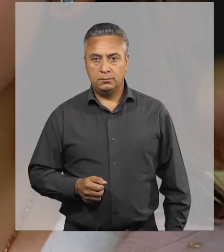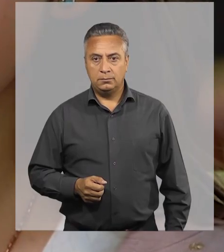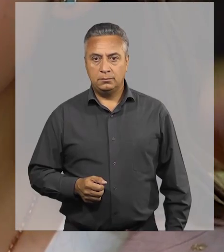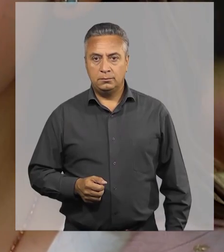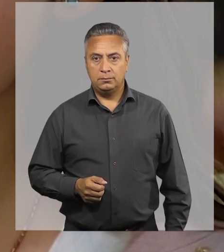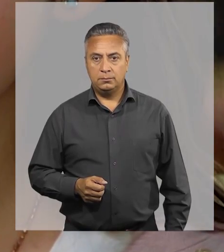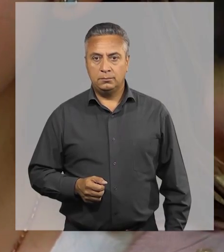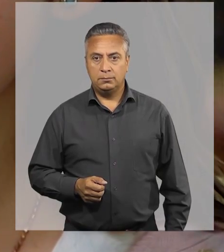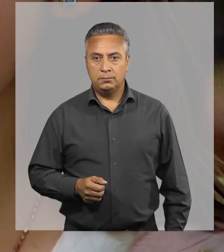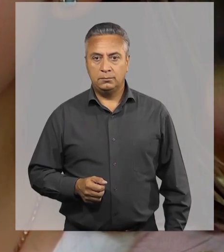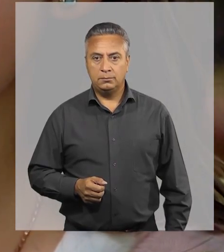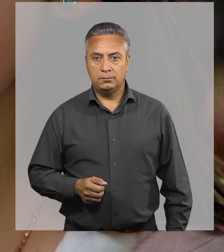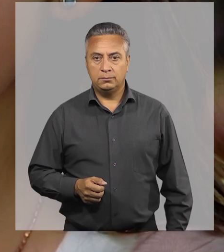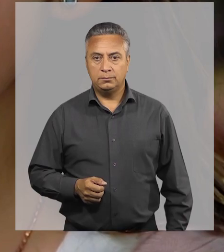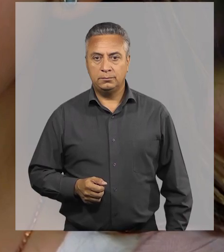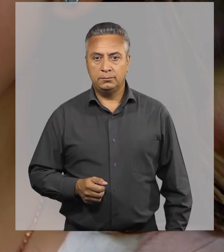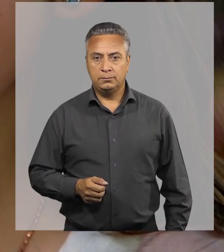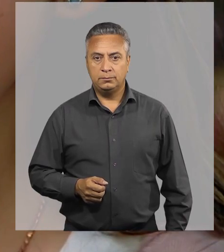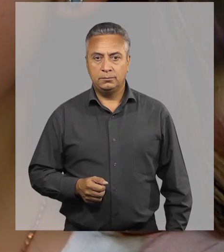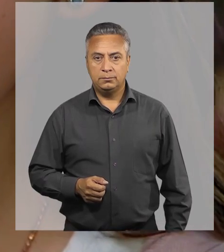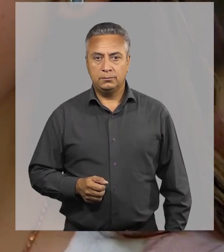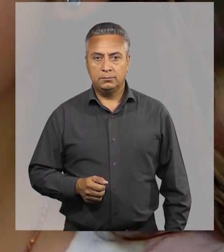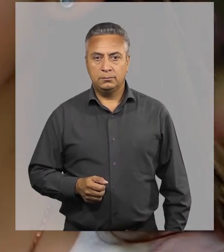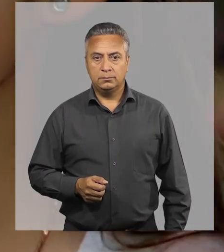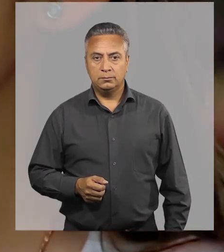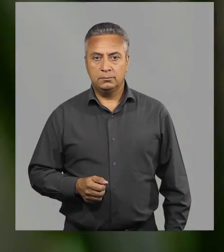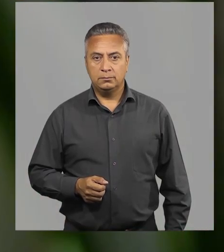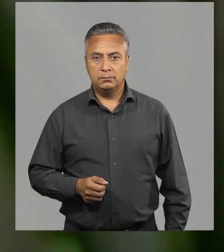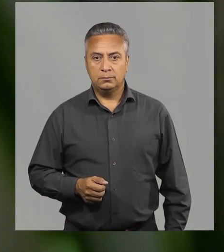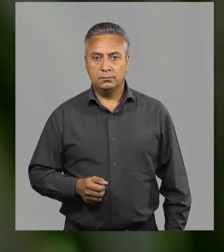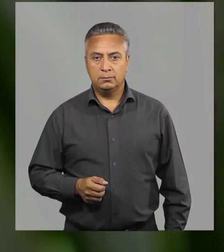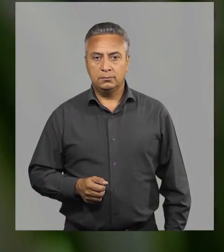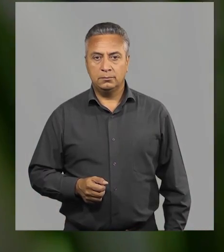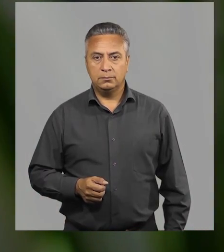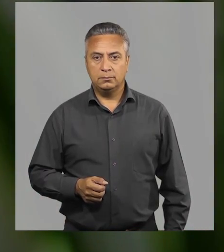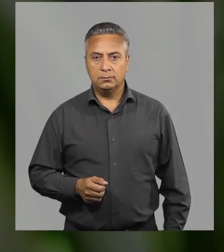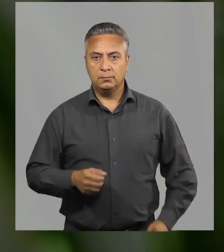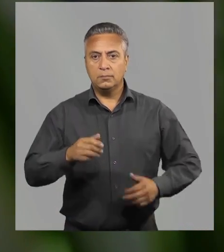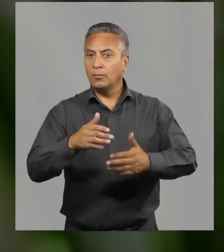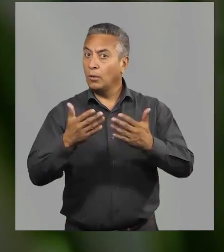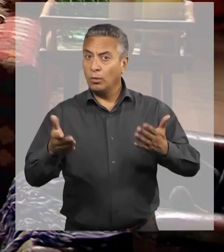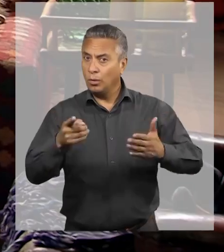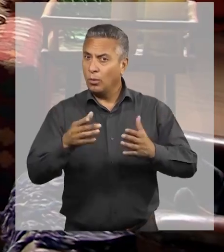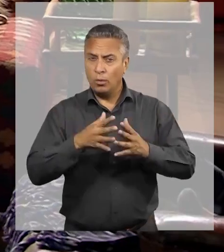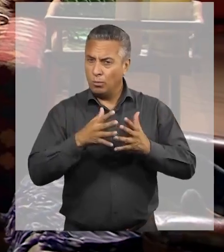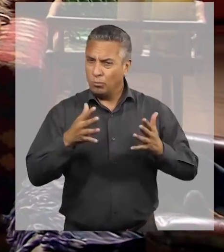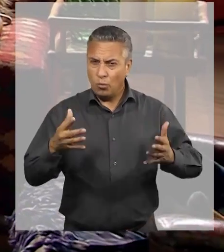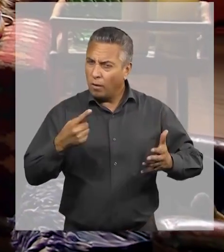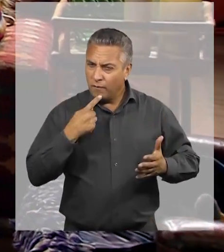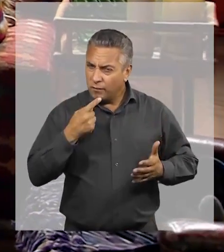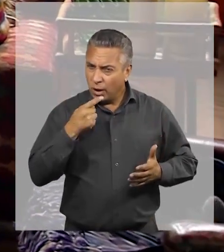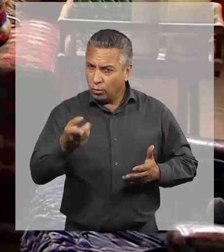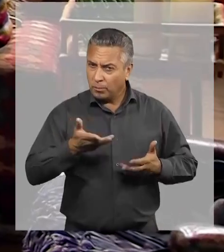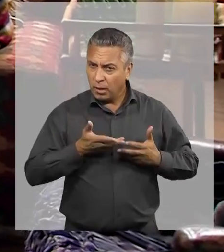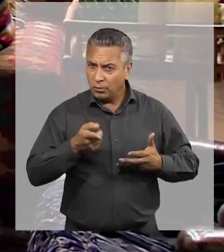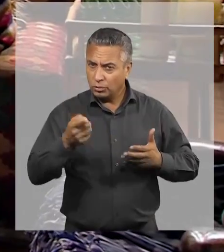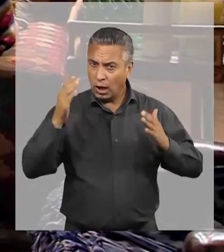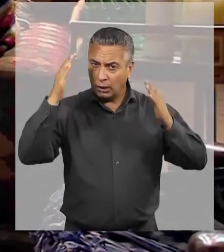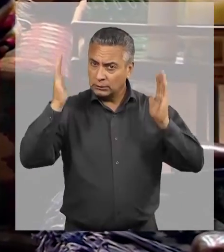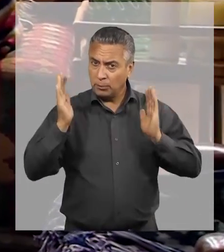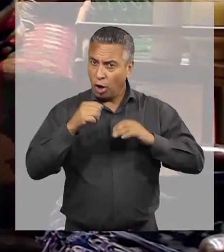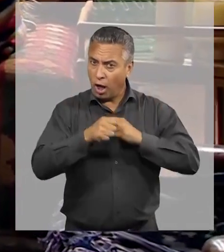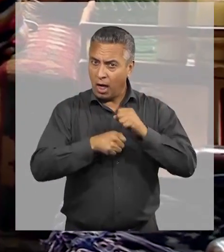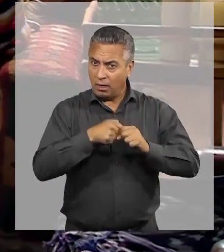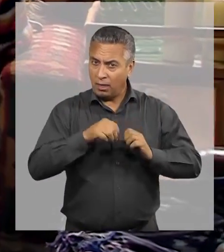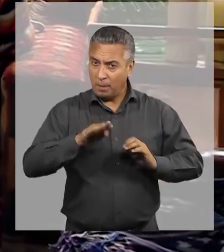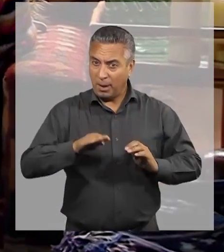Thank you. Oye, pero es muy feo lo que me estáis diciendo.